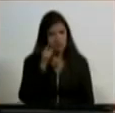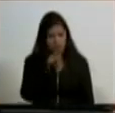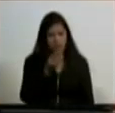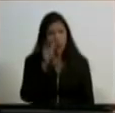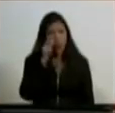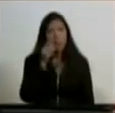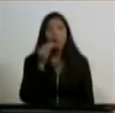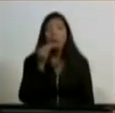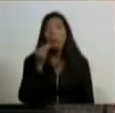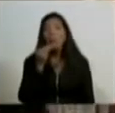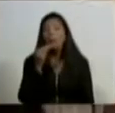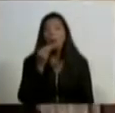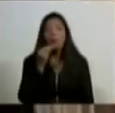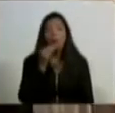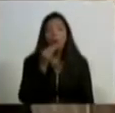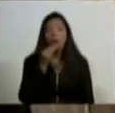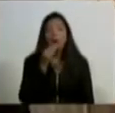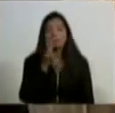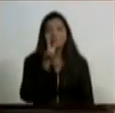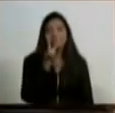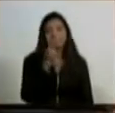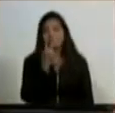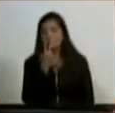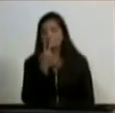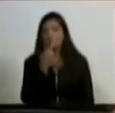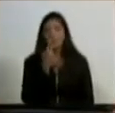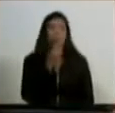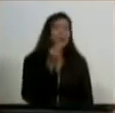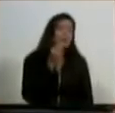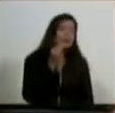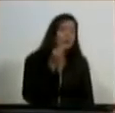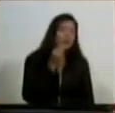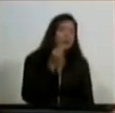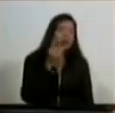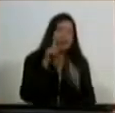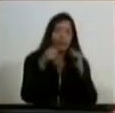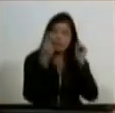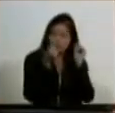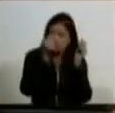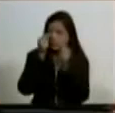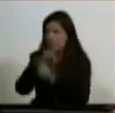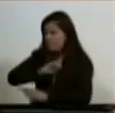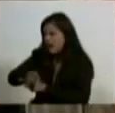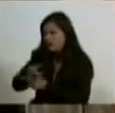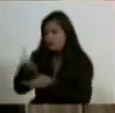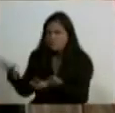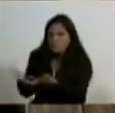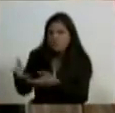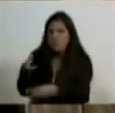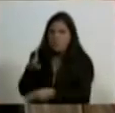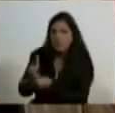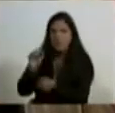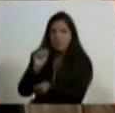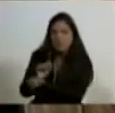él no pone carabobo pues son las dos caras de la moneda uno puede estar bobo y por detrás manda asesinar y a quemar